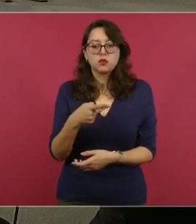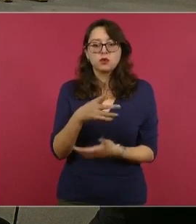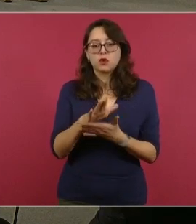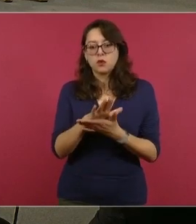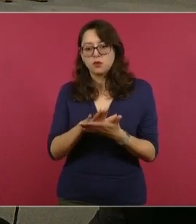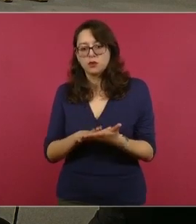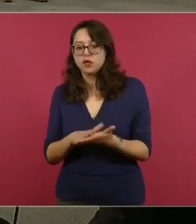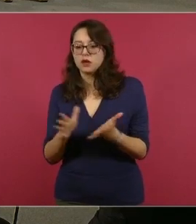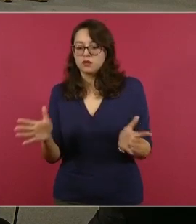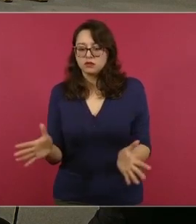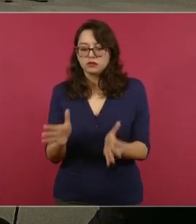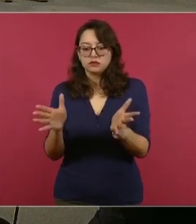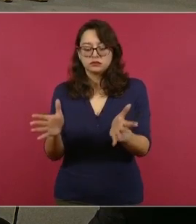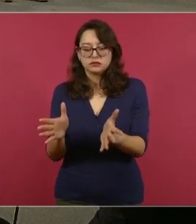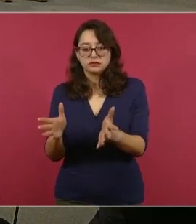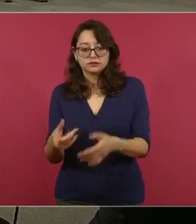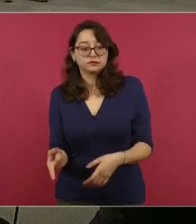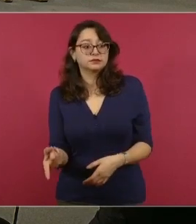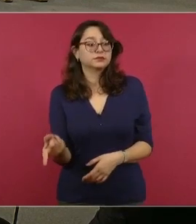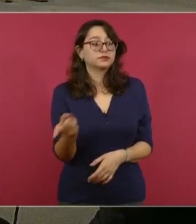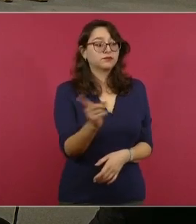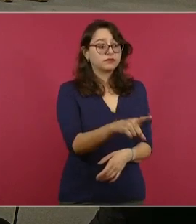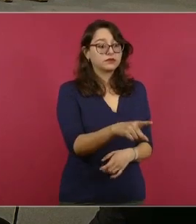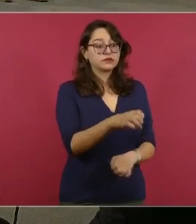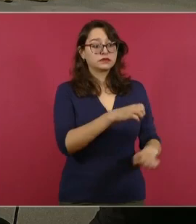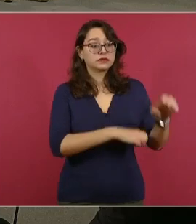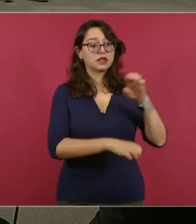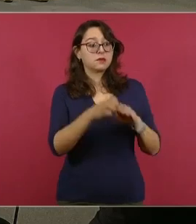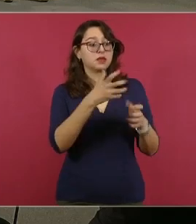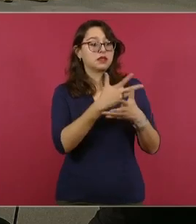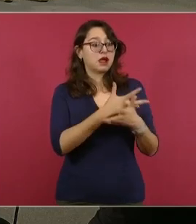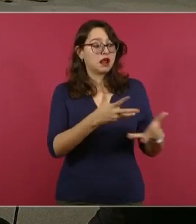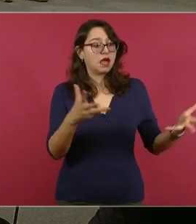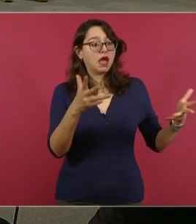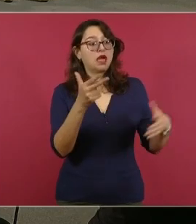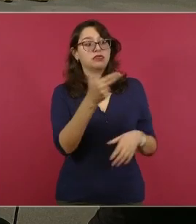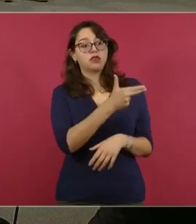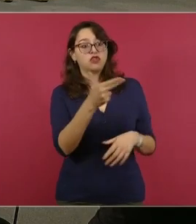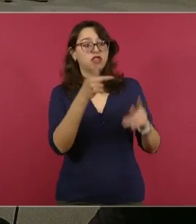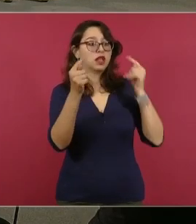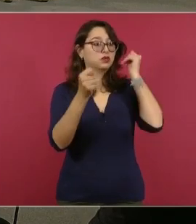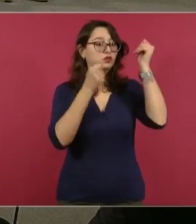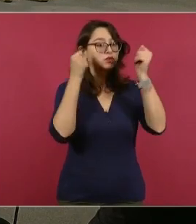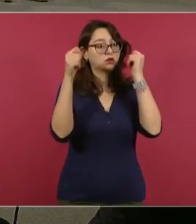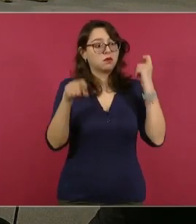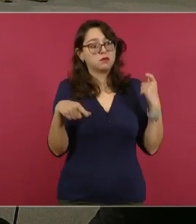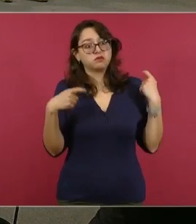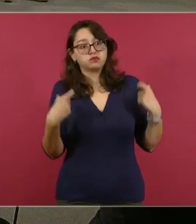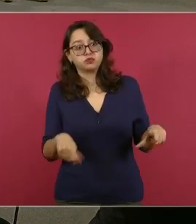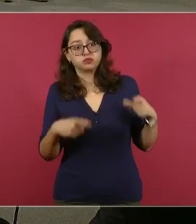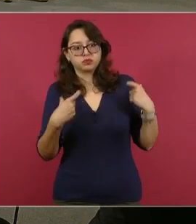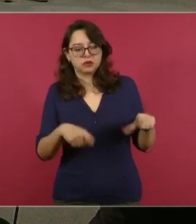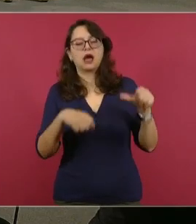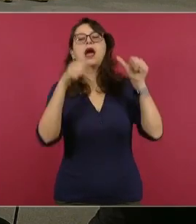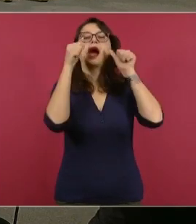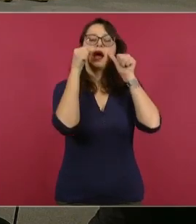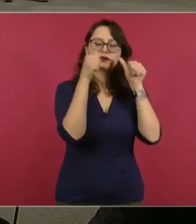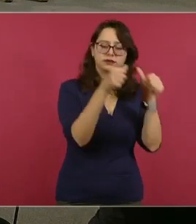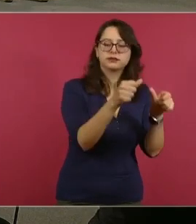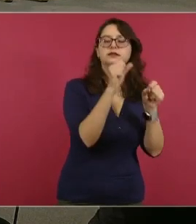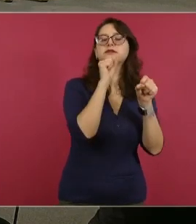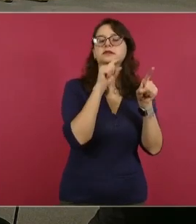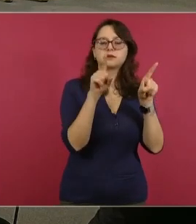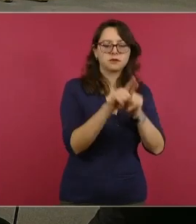dejar de atender a empresas dedicadas al turismo en todo lo que podamos